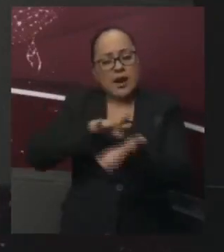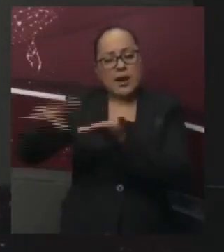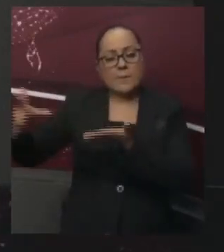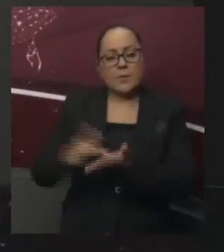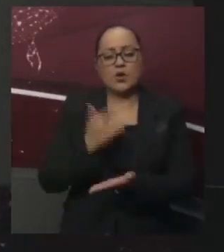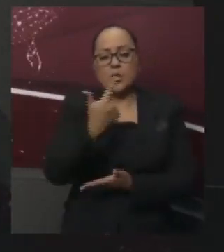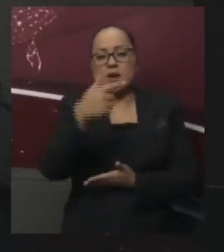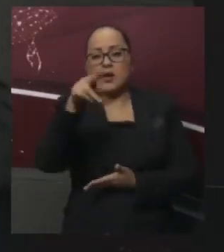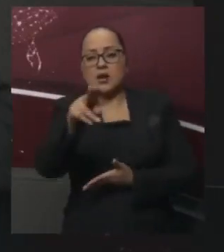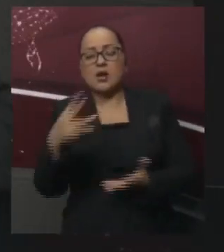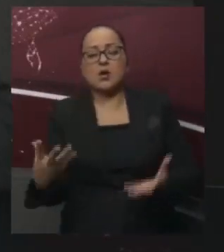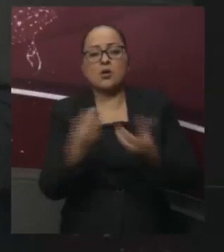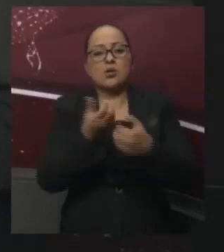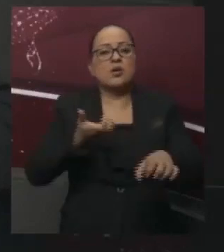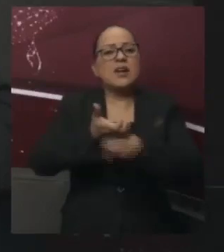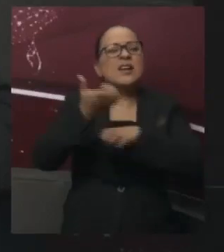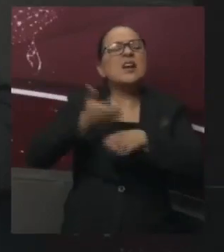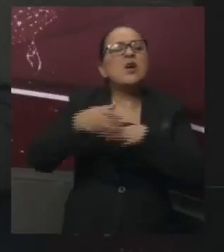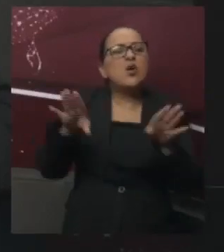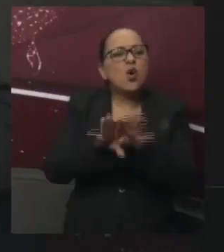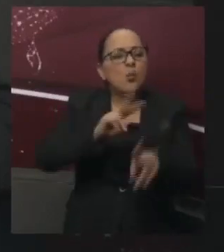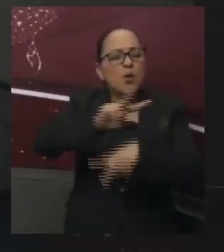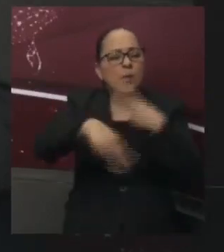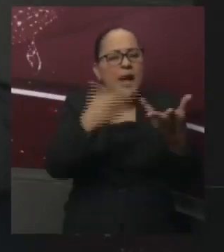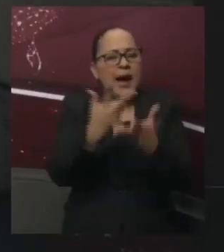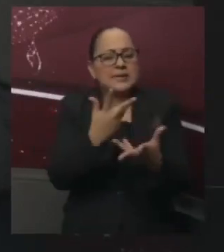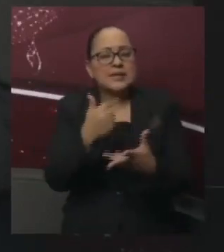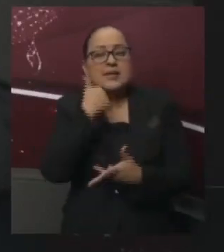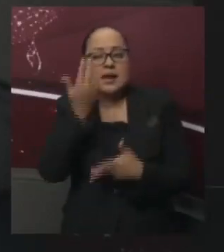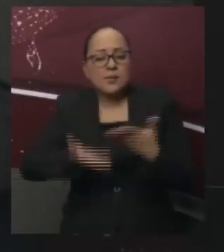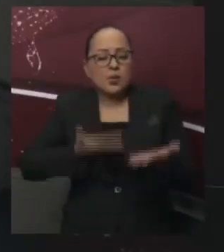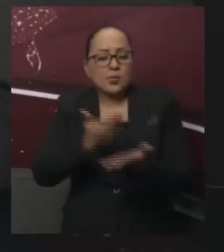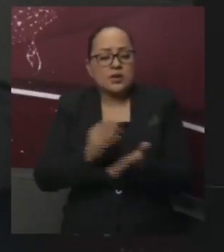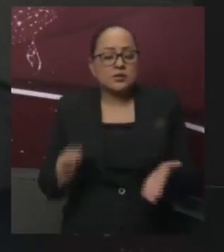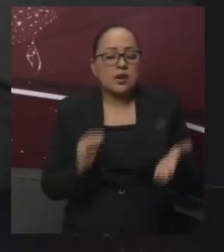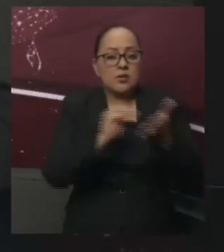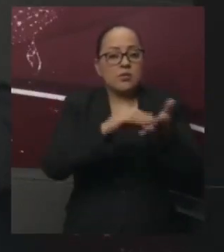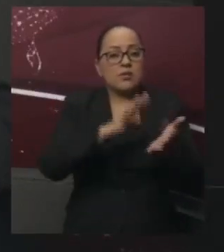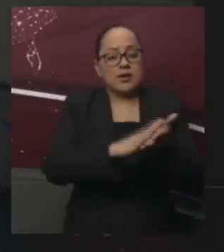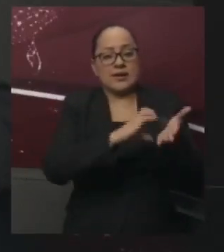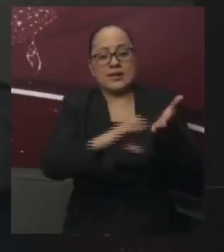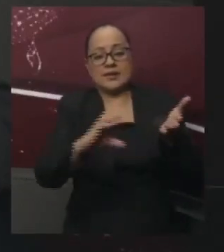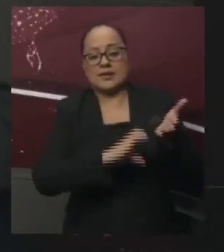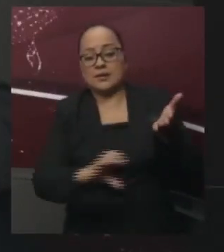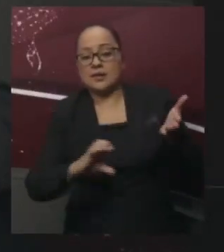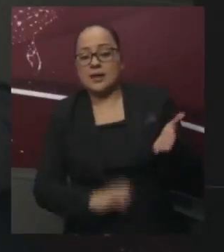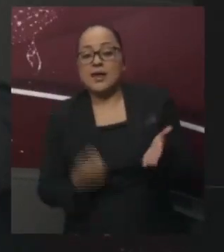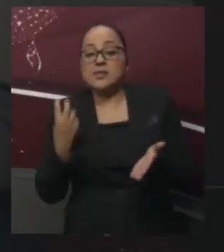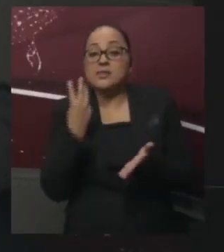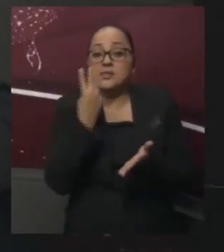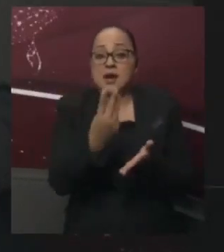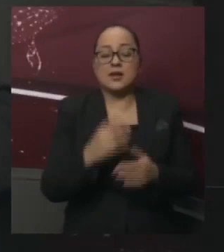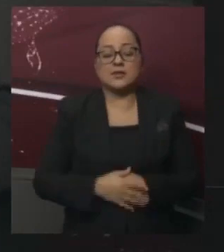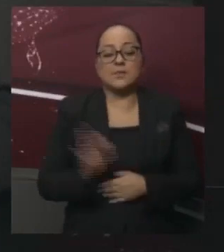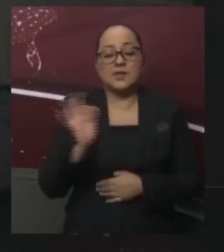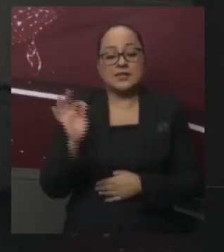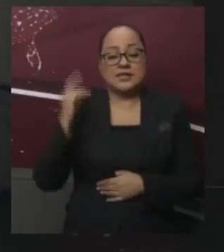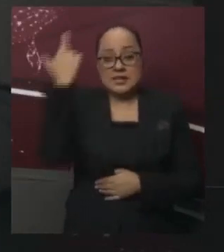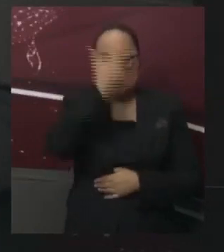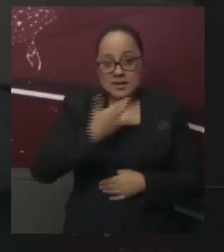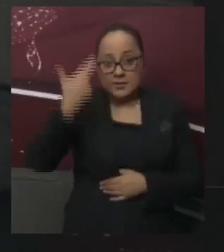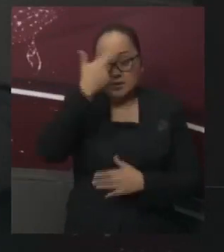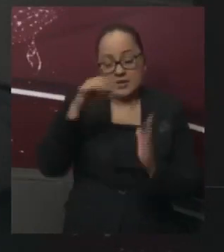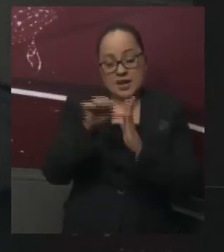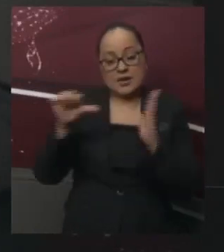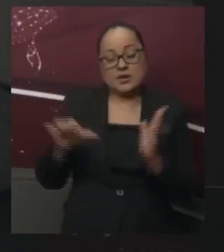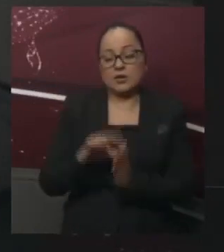Guardia Nacional con las entidades federativas y los municipios, ¿no? Y eso es algo interesante porque sí es necesario. Si uno revisa el artículo 24 de la ley